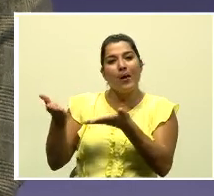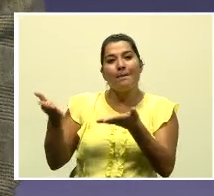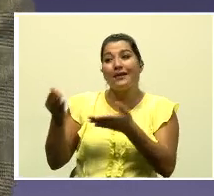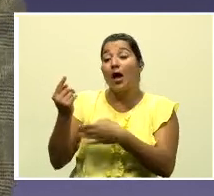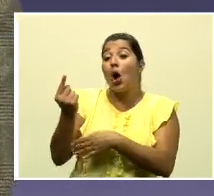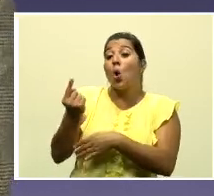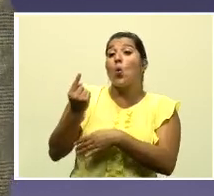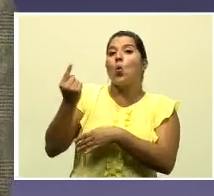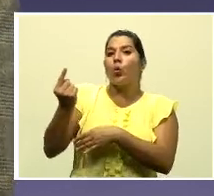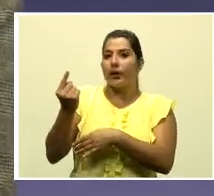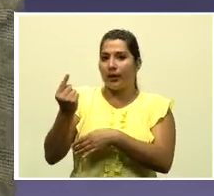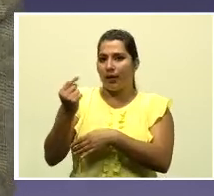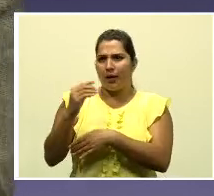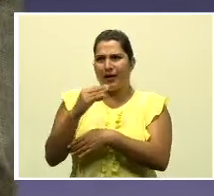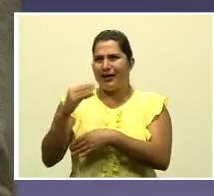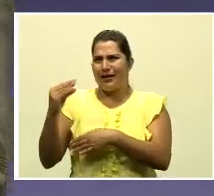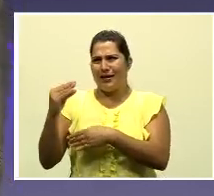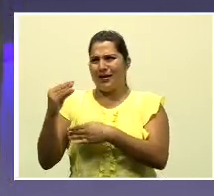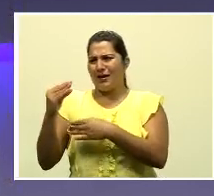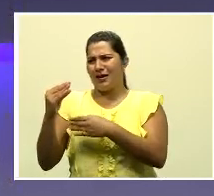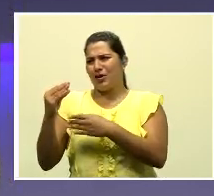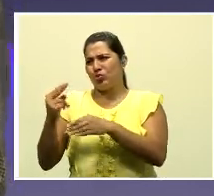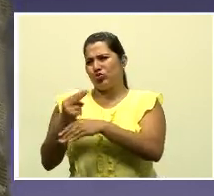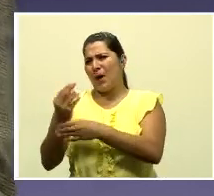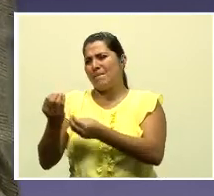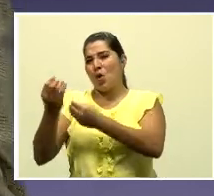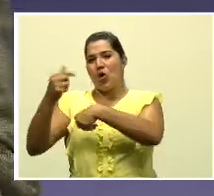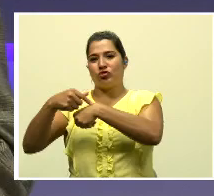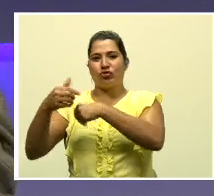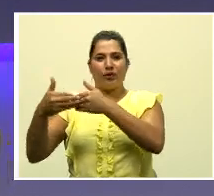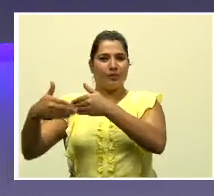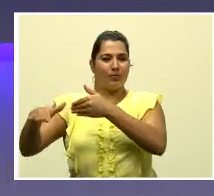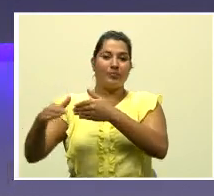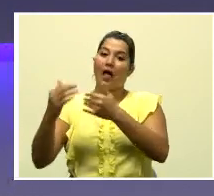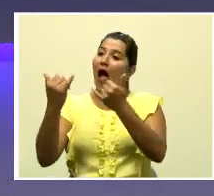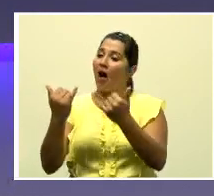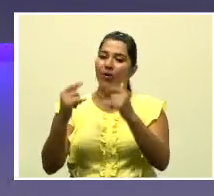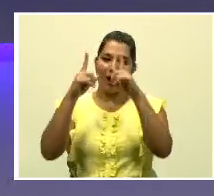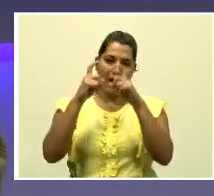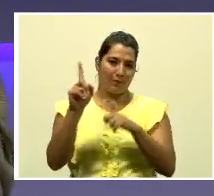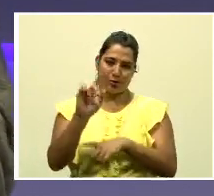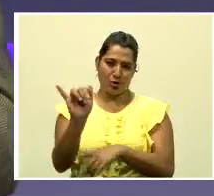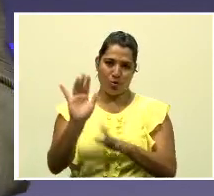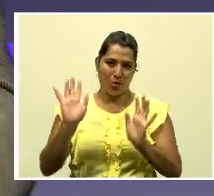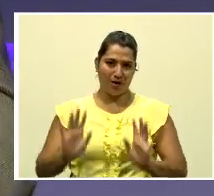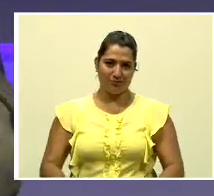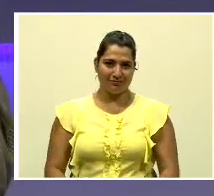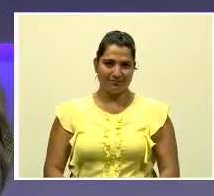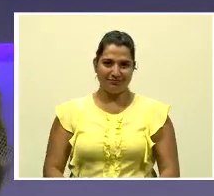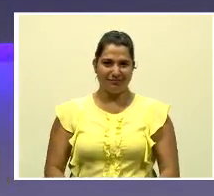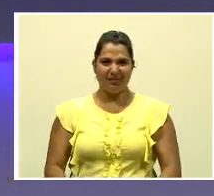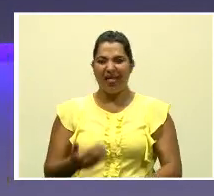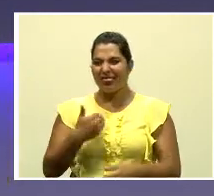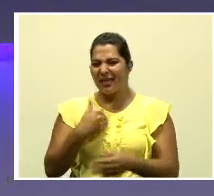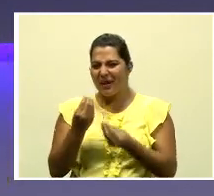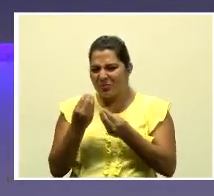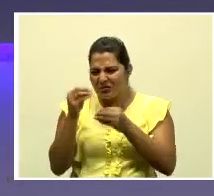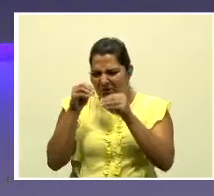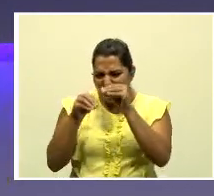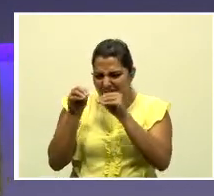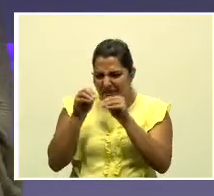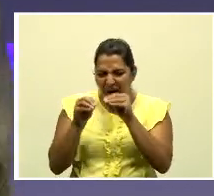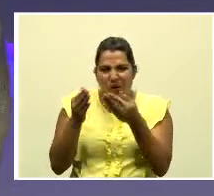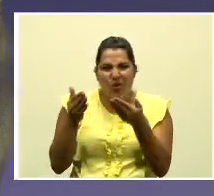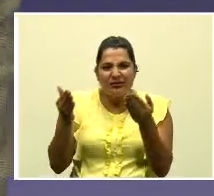única y además muy duradera. Es que hoy en día yo veo que las cámaras no sé, tienen demasiados componentes